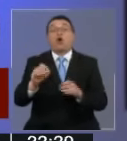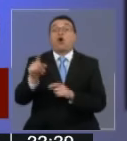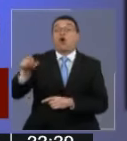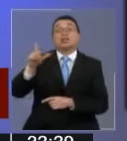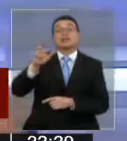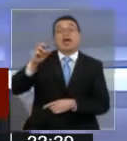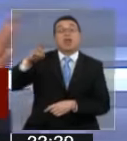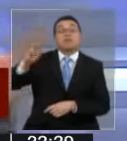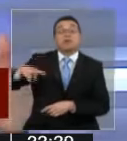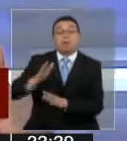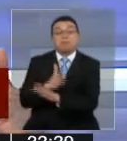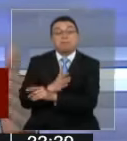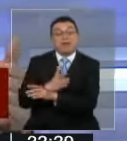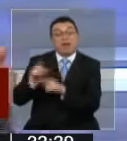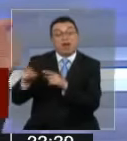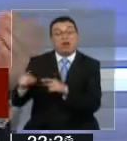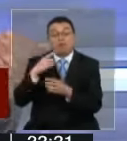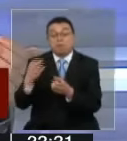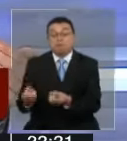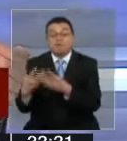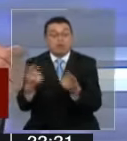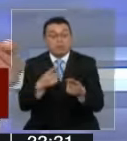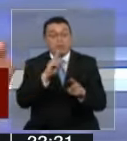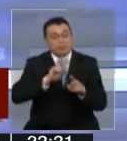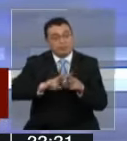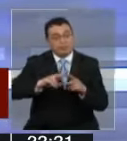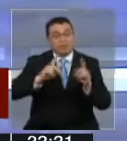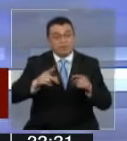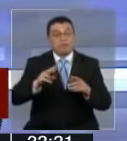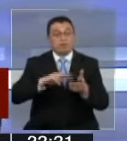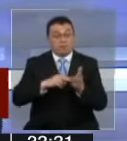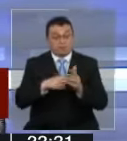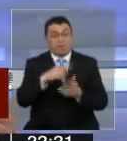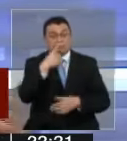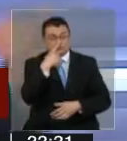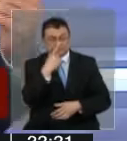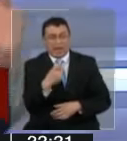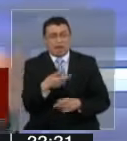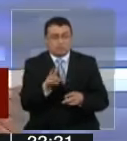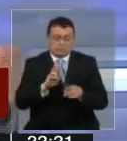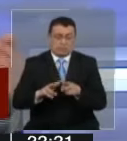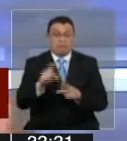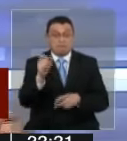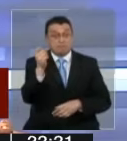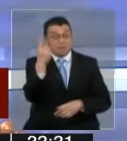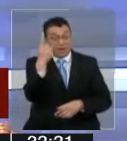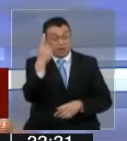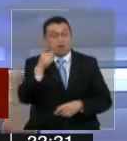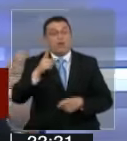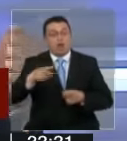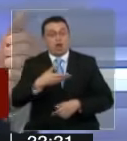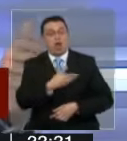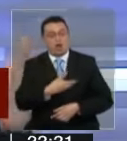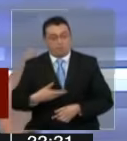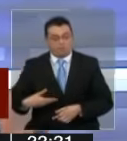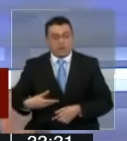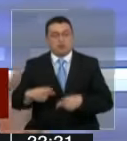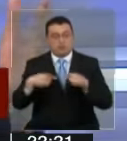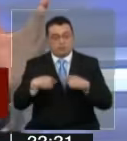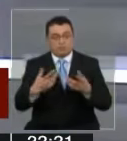y otros, que creo que son fundamentales para poder resolver el problema en serio, en el medio y largo plazo. Pero primero entendamos que este gobierno está